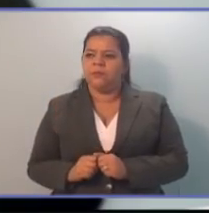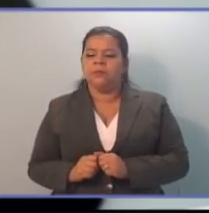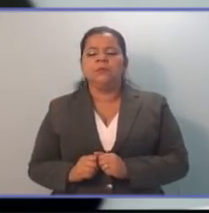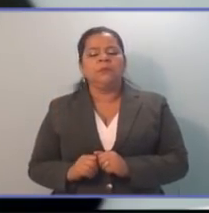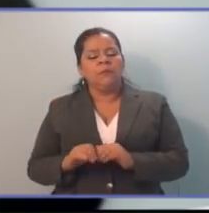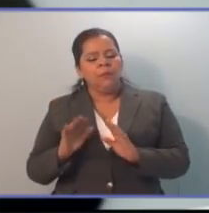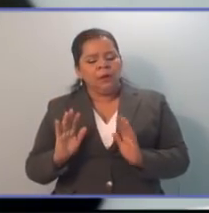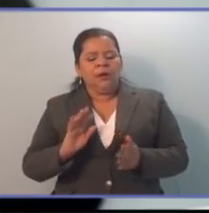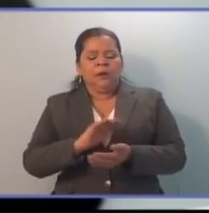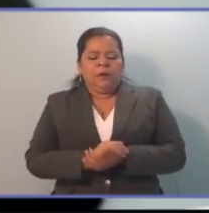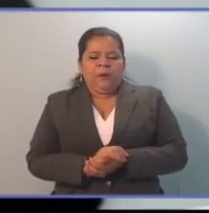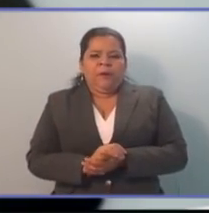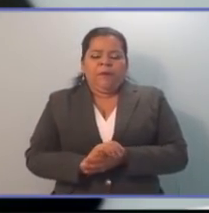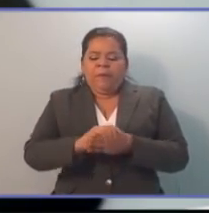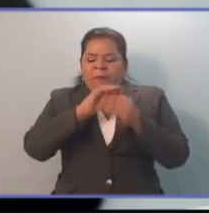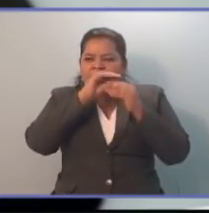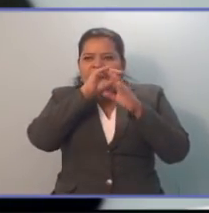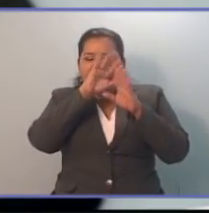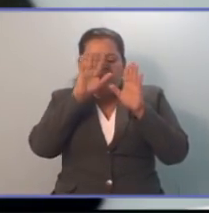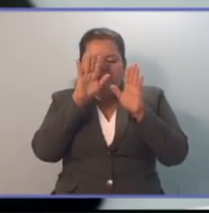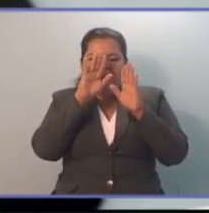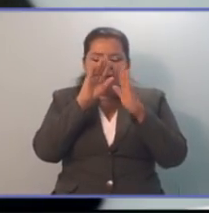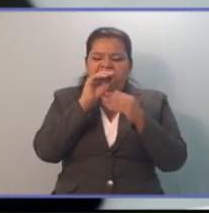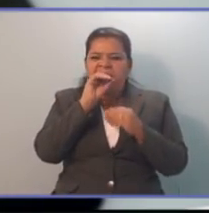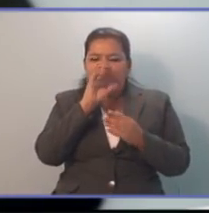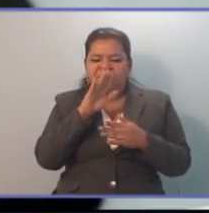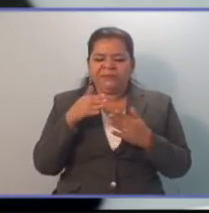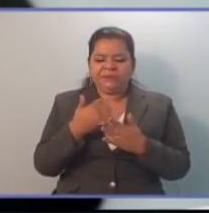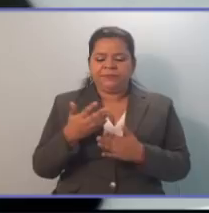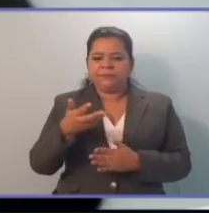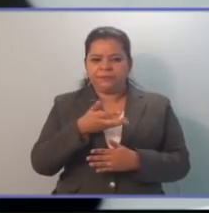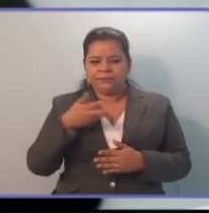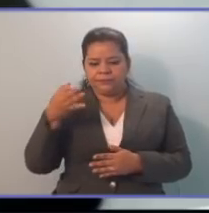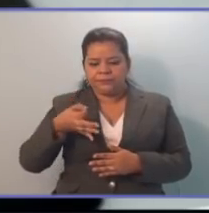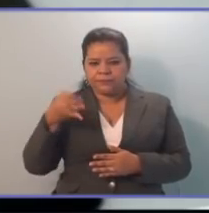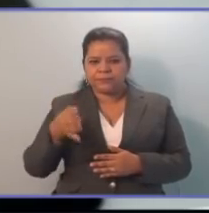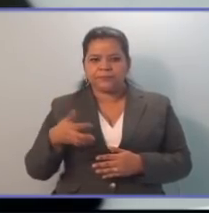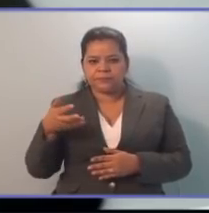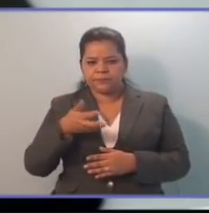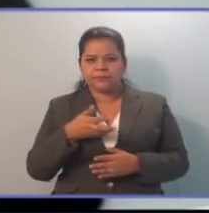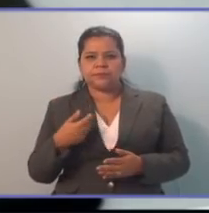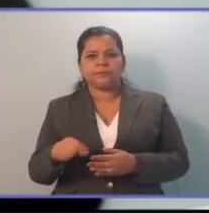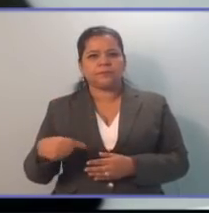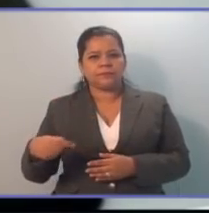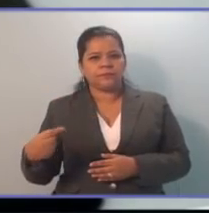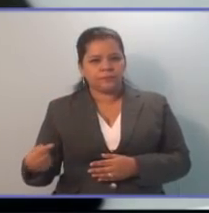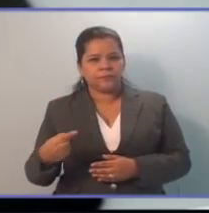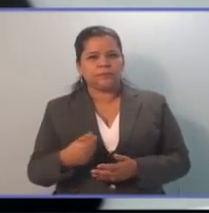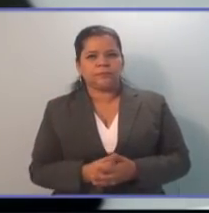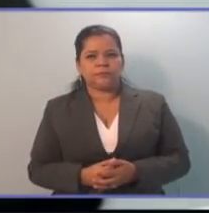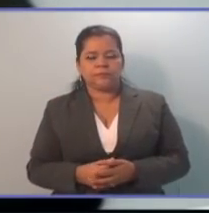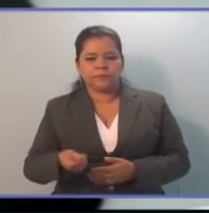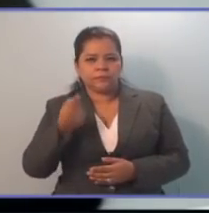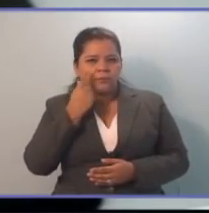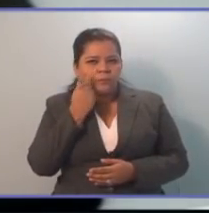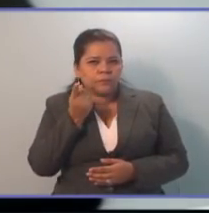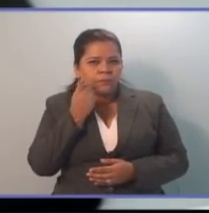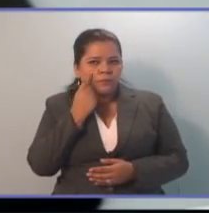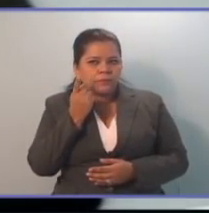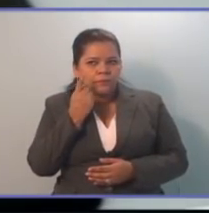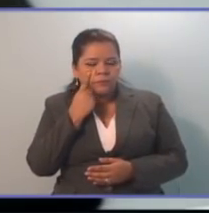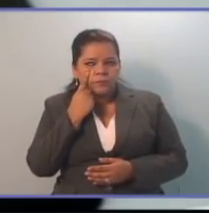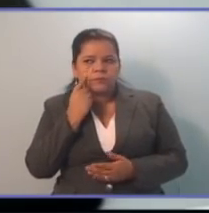Y en efecto, debemos de estar siempre vigilantes a